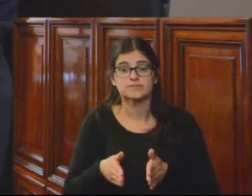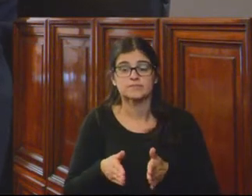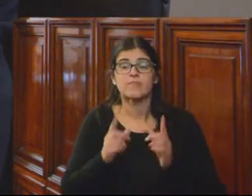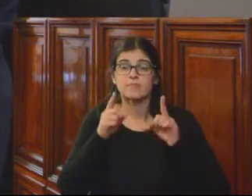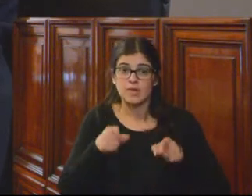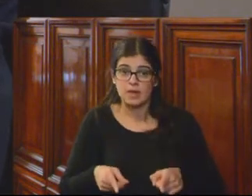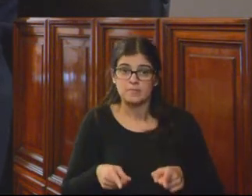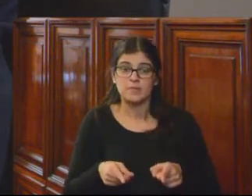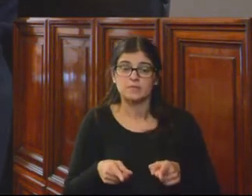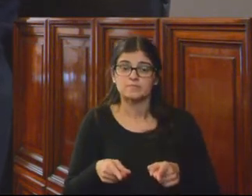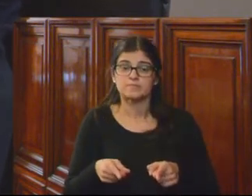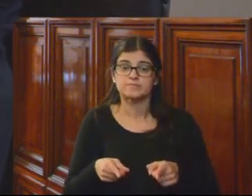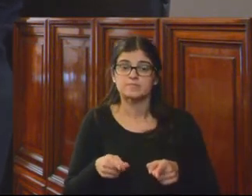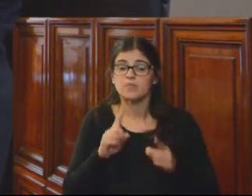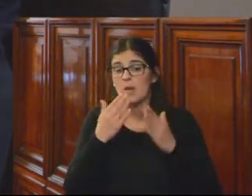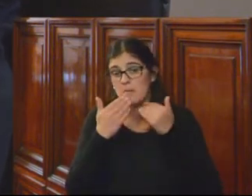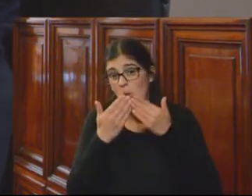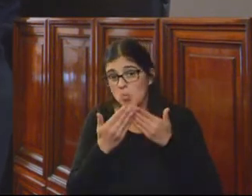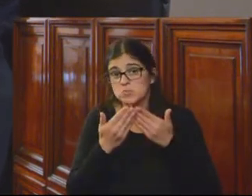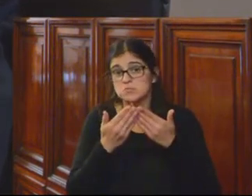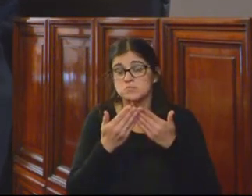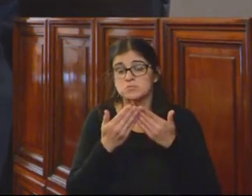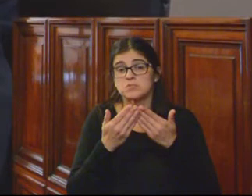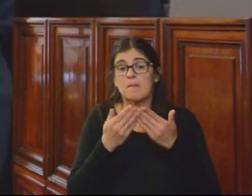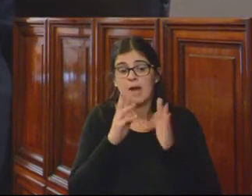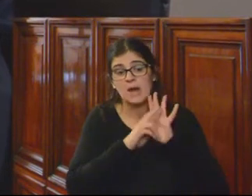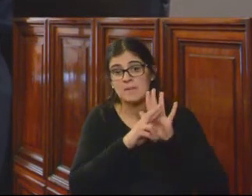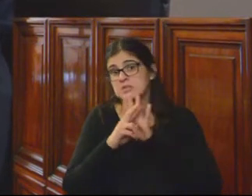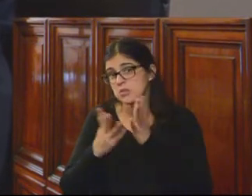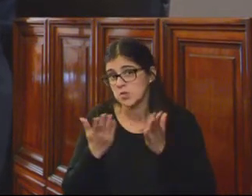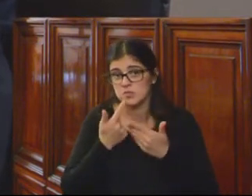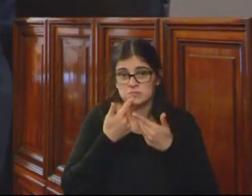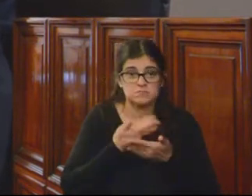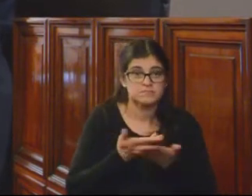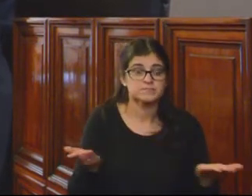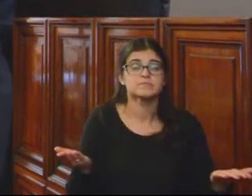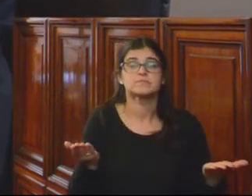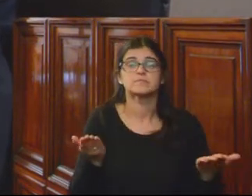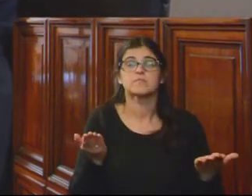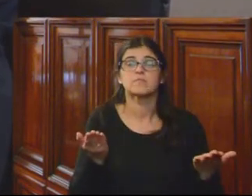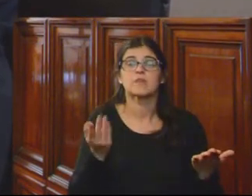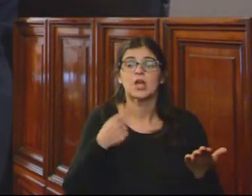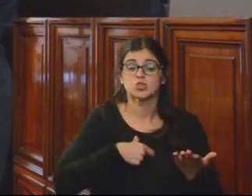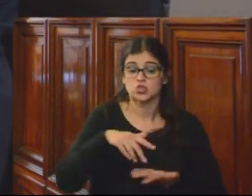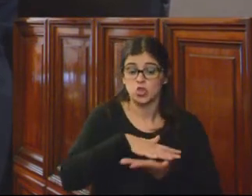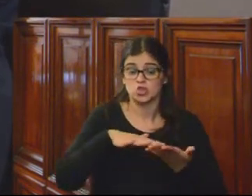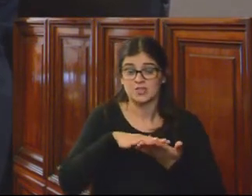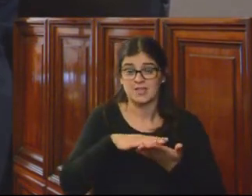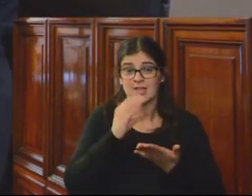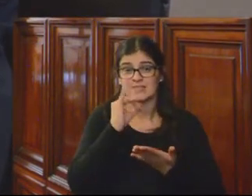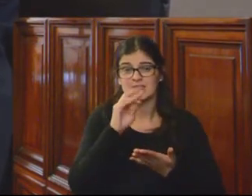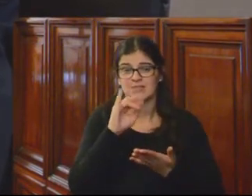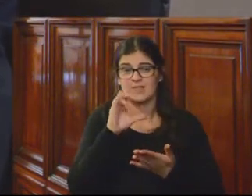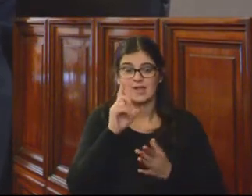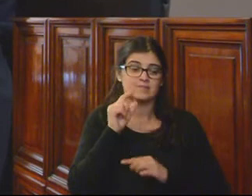también, por supuesto, es una pregunta abierta para ambas representaciones, ¿no? El lado de sociedad civil me ha dado